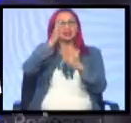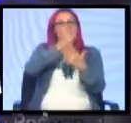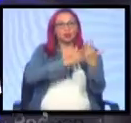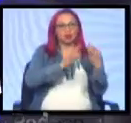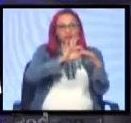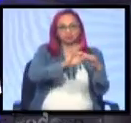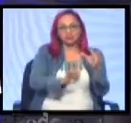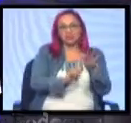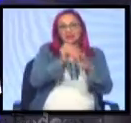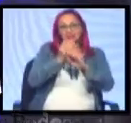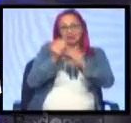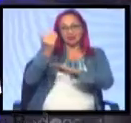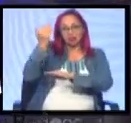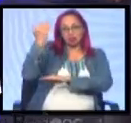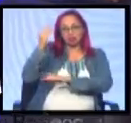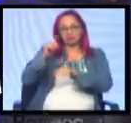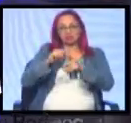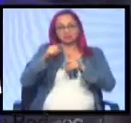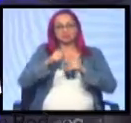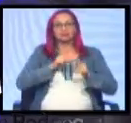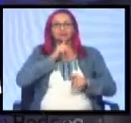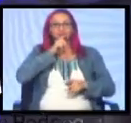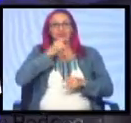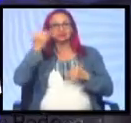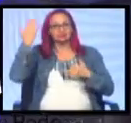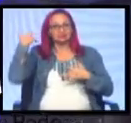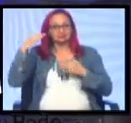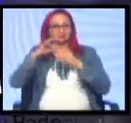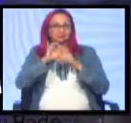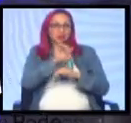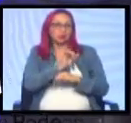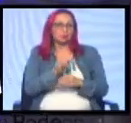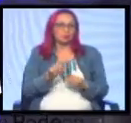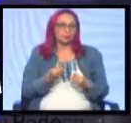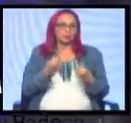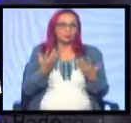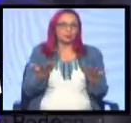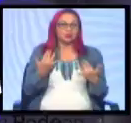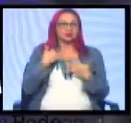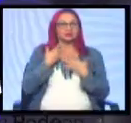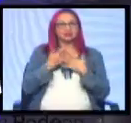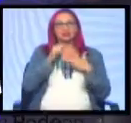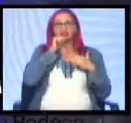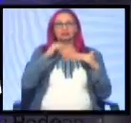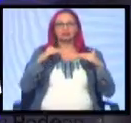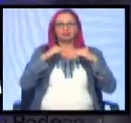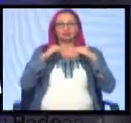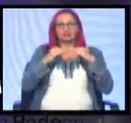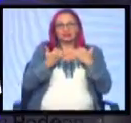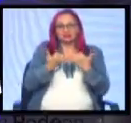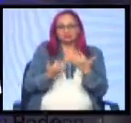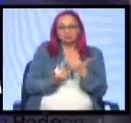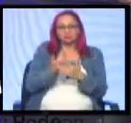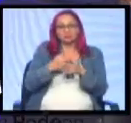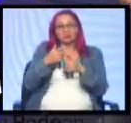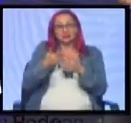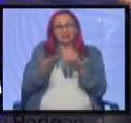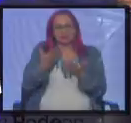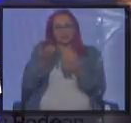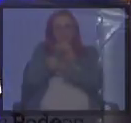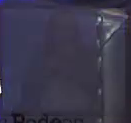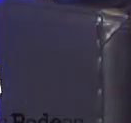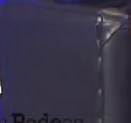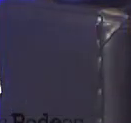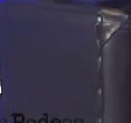aunque están anteriores, la verdad es que ya están como muy, muy desactualizadas y es casi que